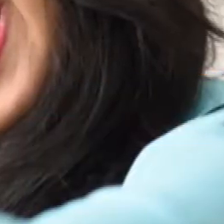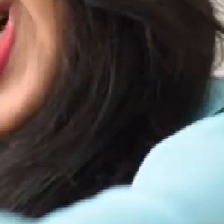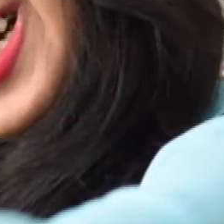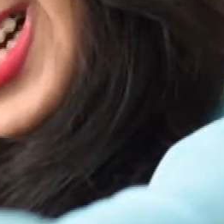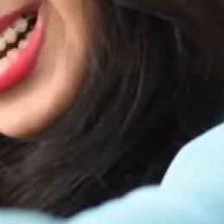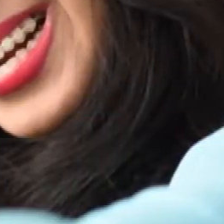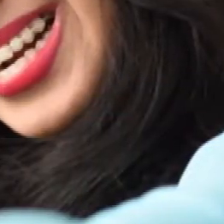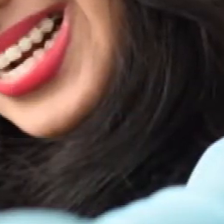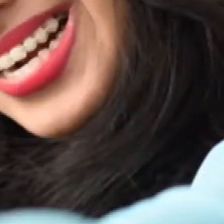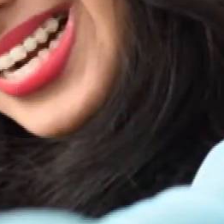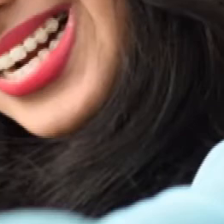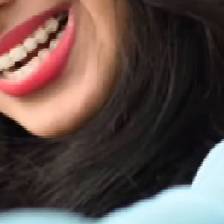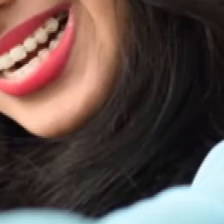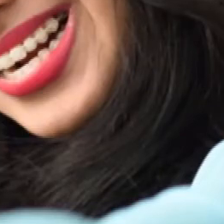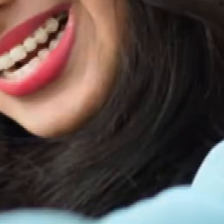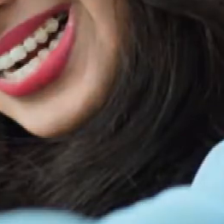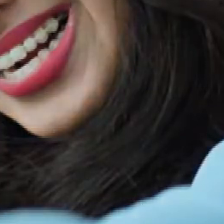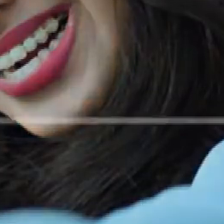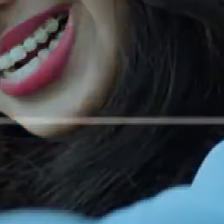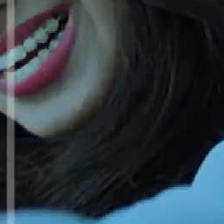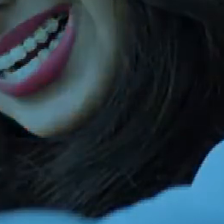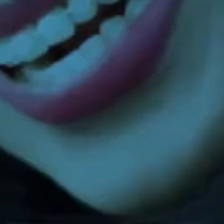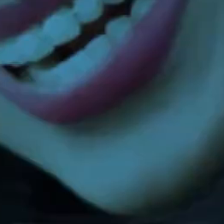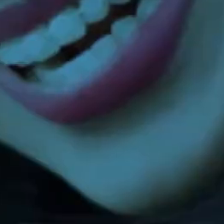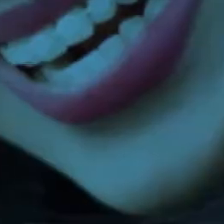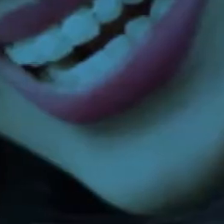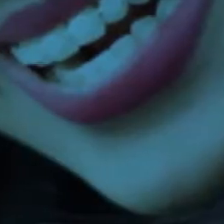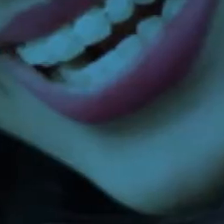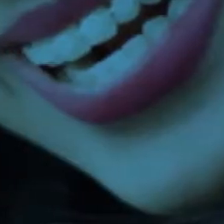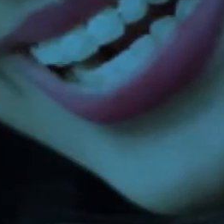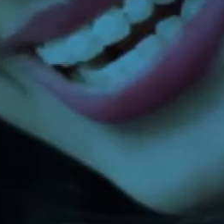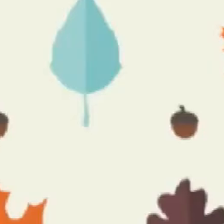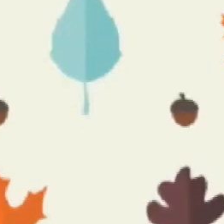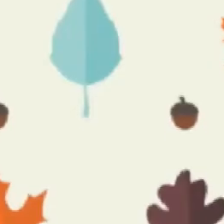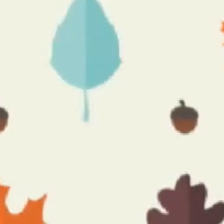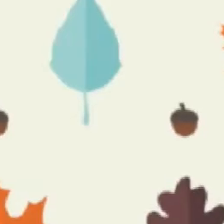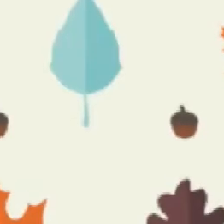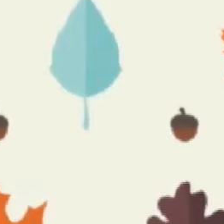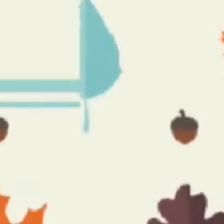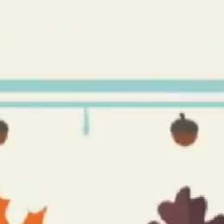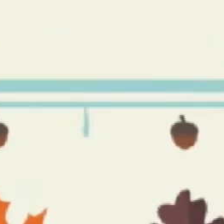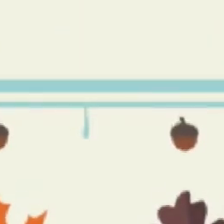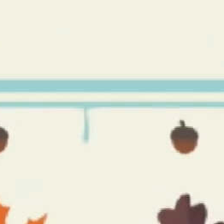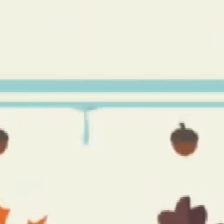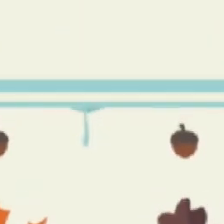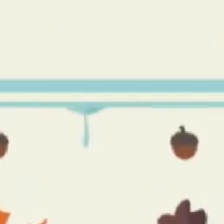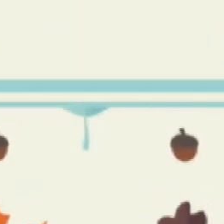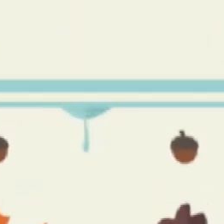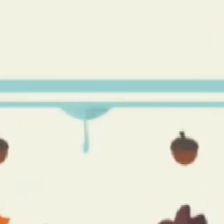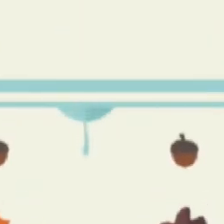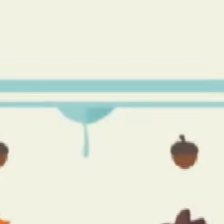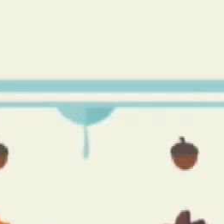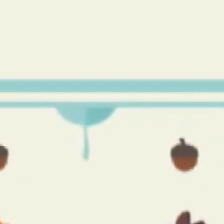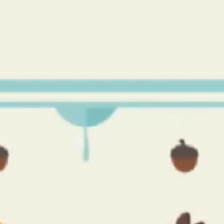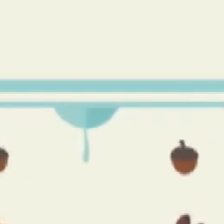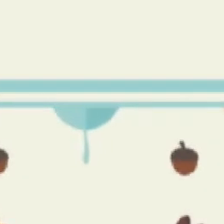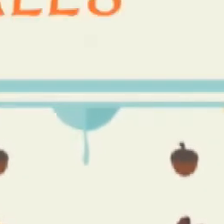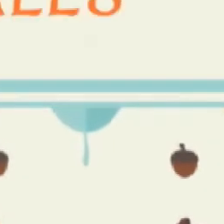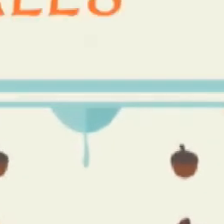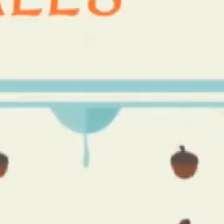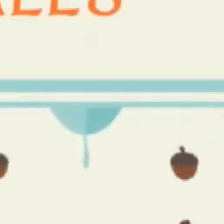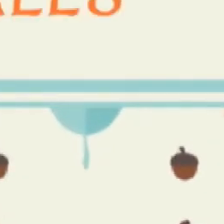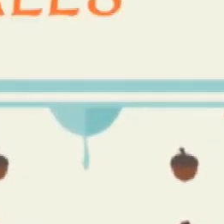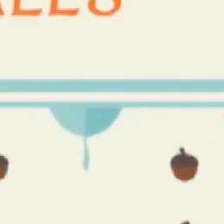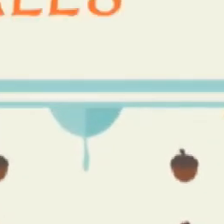miedo. Chrome, odontología especializada. Visita chrome.com.co. Estas son algunas recomendaciones para la comunidad